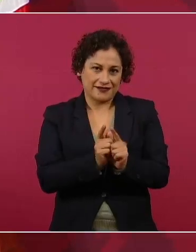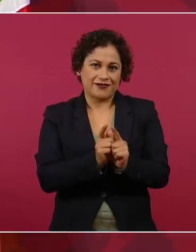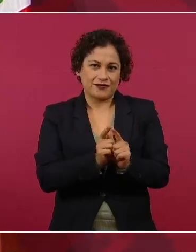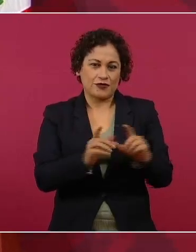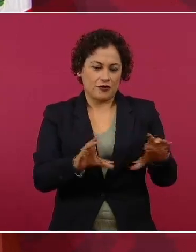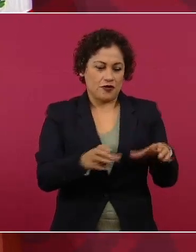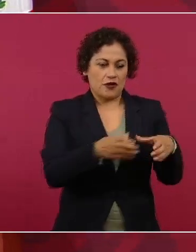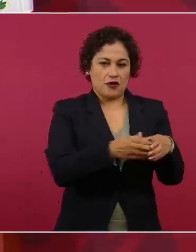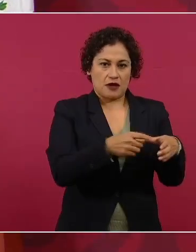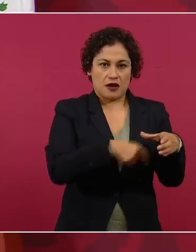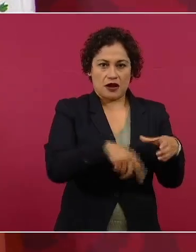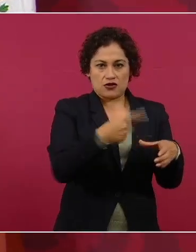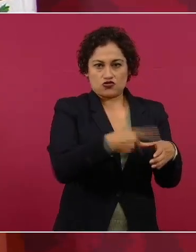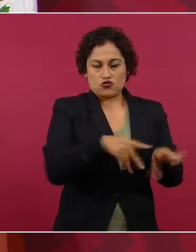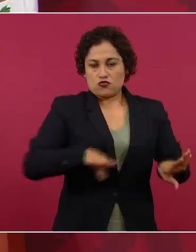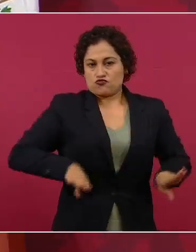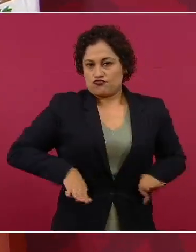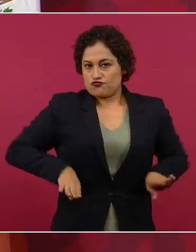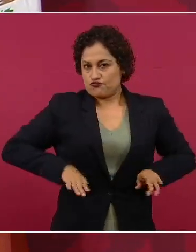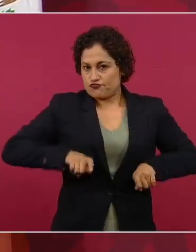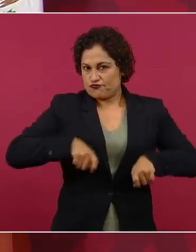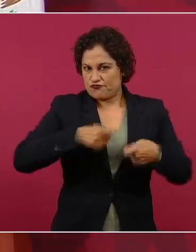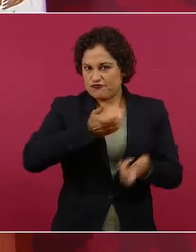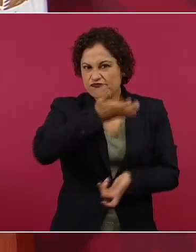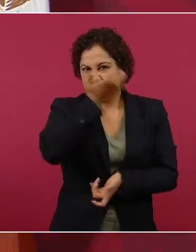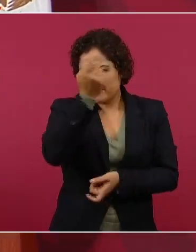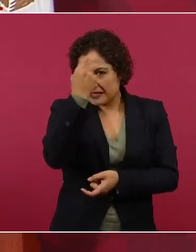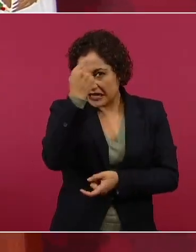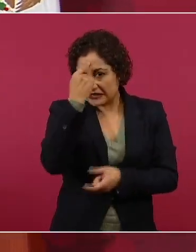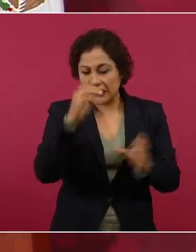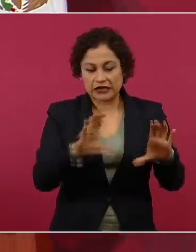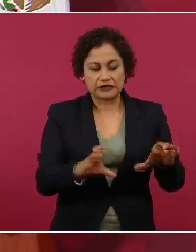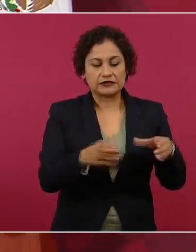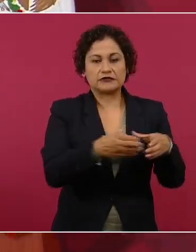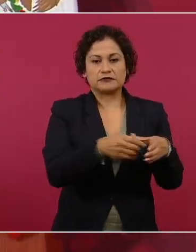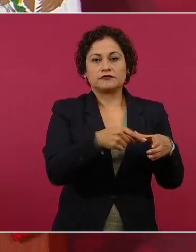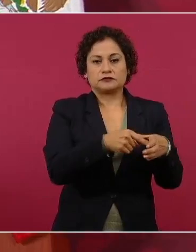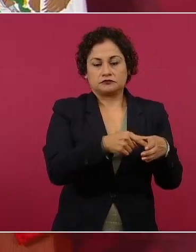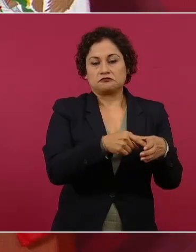era la escocesa, y ahí estaba Lucas Alemán.